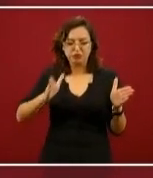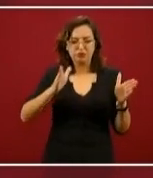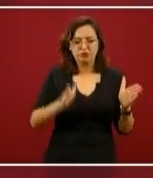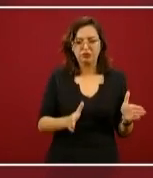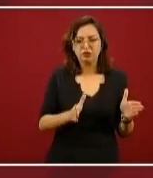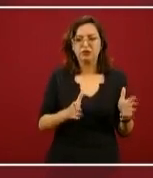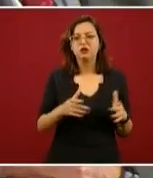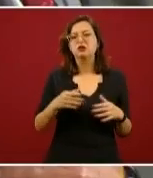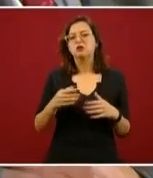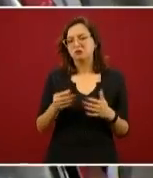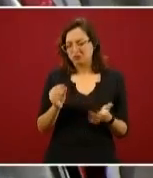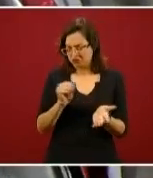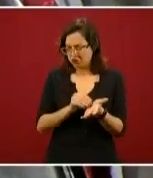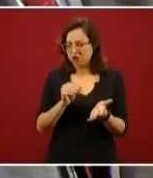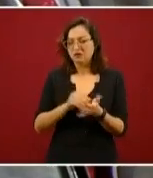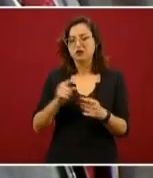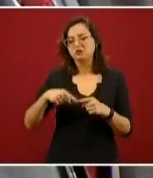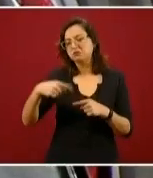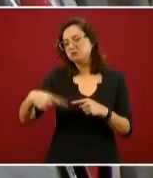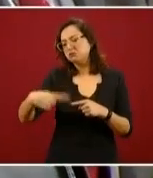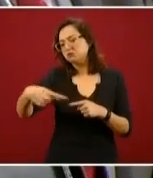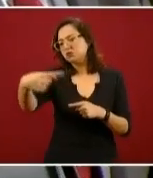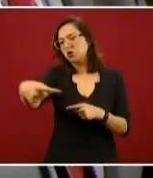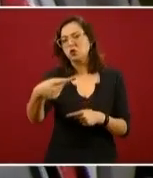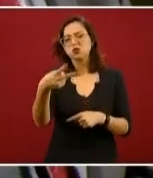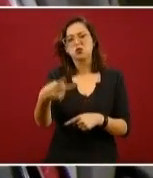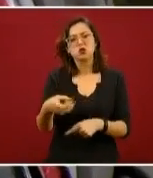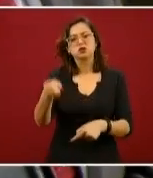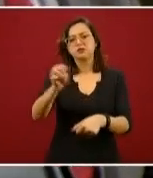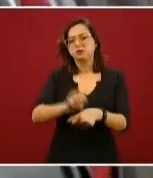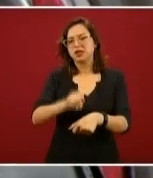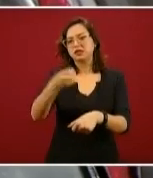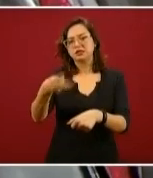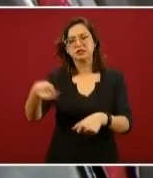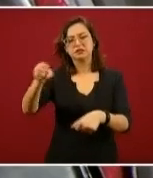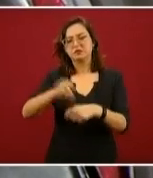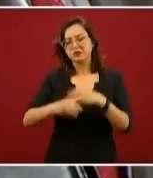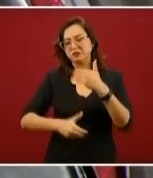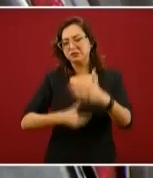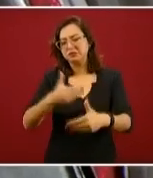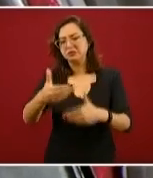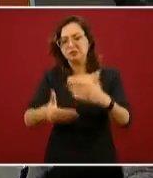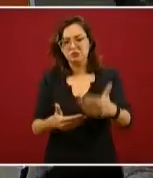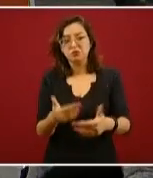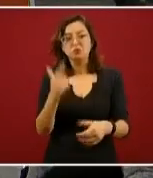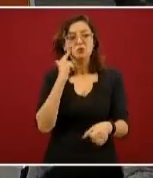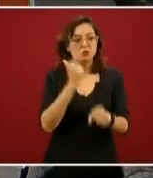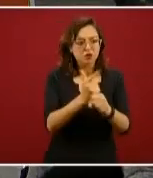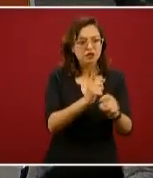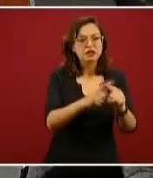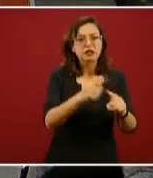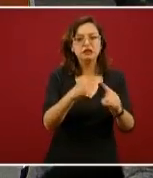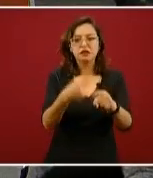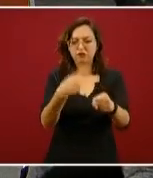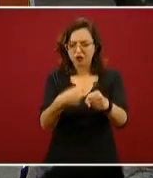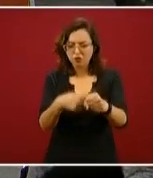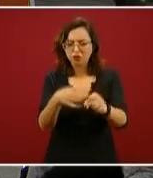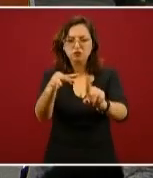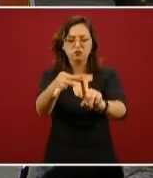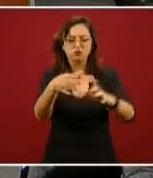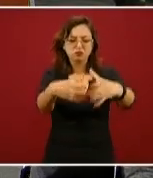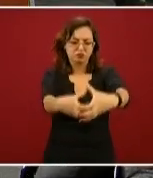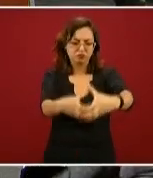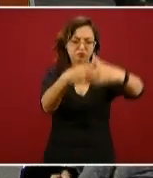Continuará durante algunas semanas en la medida en que tengamos la capacidad de identificar a los casos, podremos ponerlos en